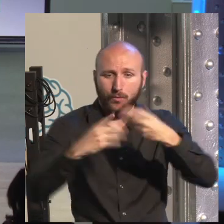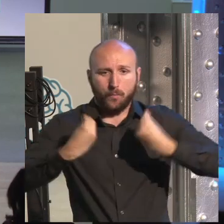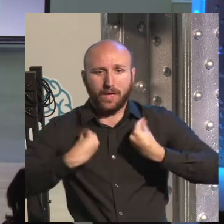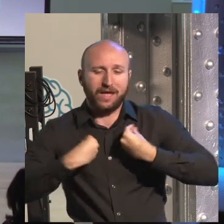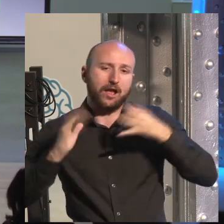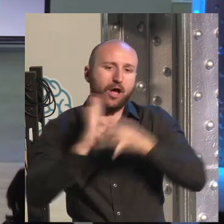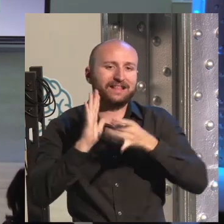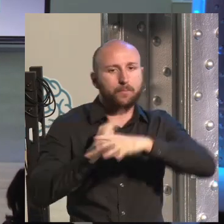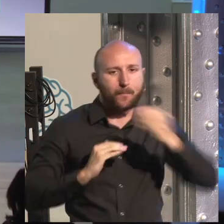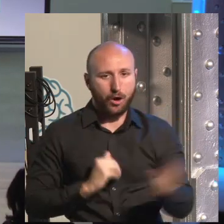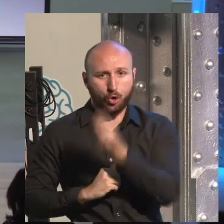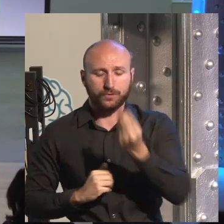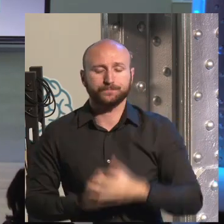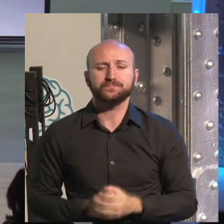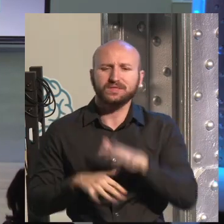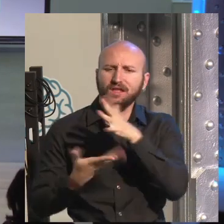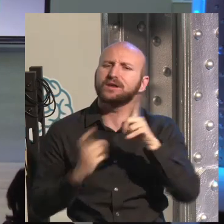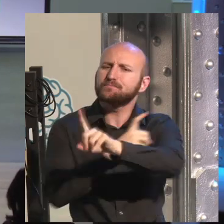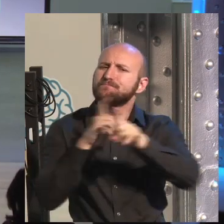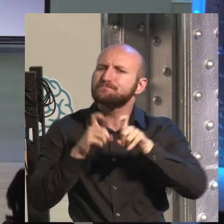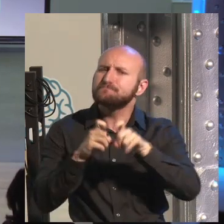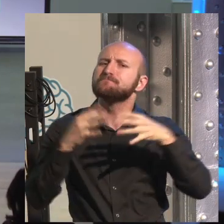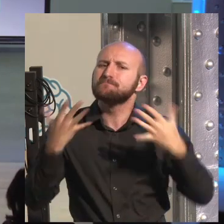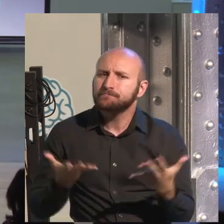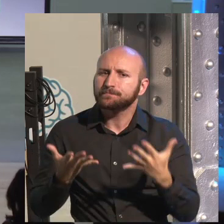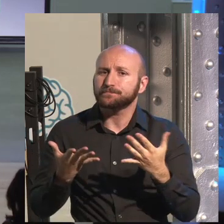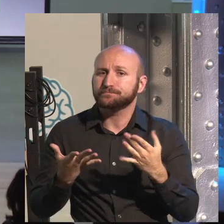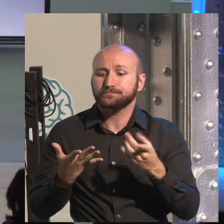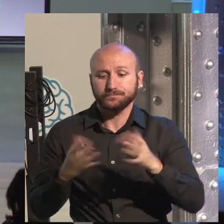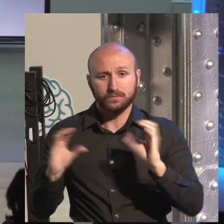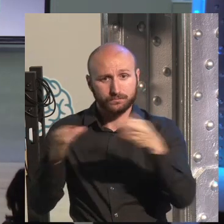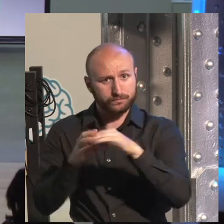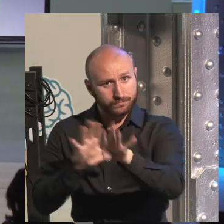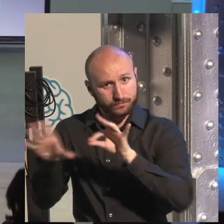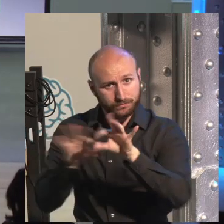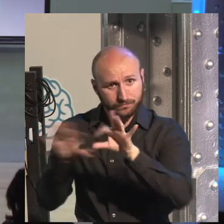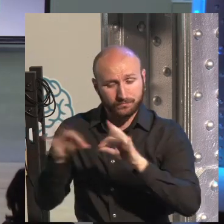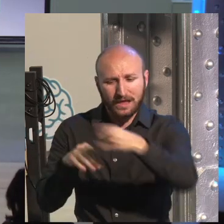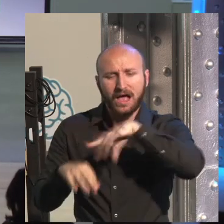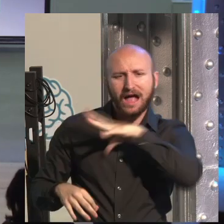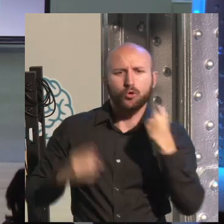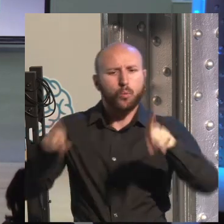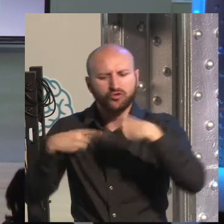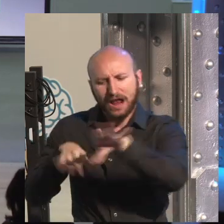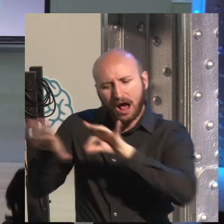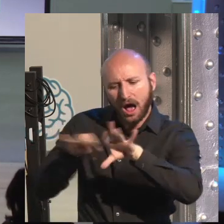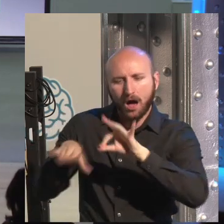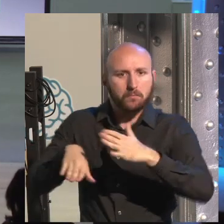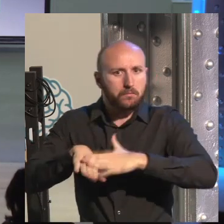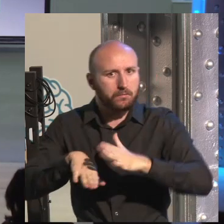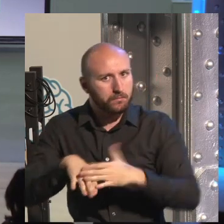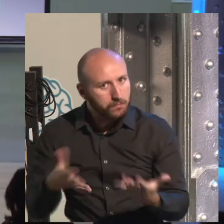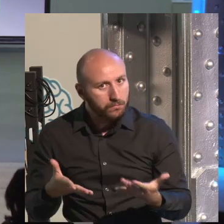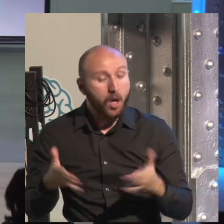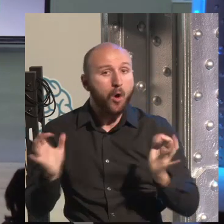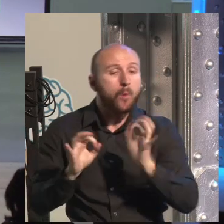condiciones. Y la pregunta es, ¿cómo es posible que hayan sido seleccionados los individuos que tenían mejores aptitudes musicales, por ejemplo, o